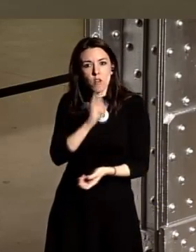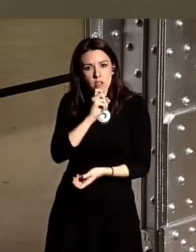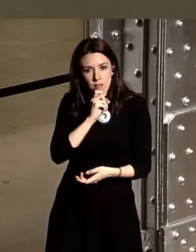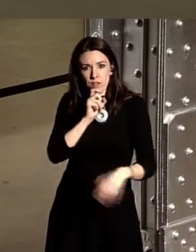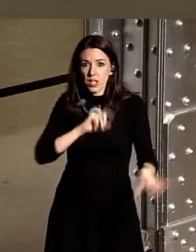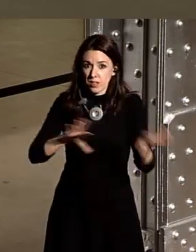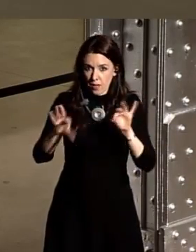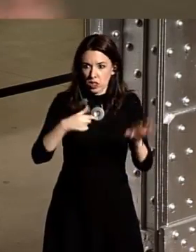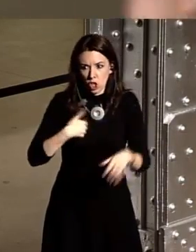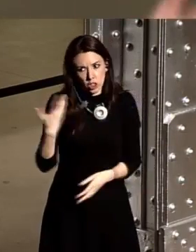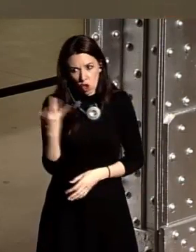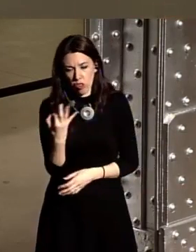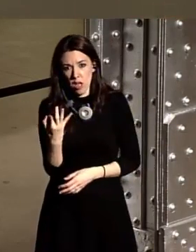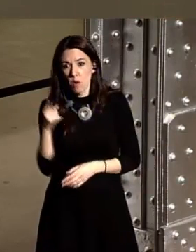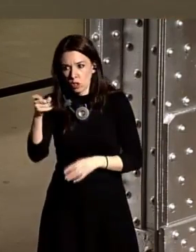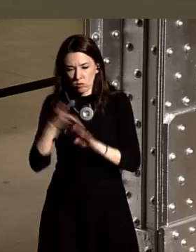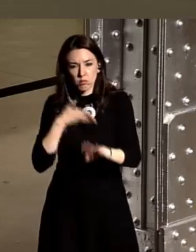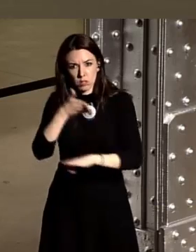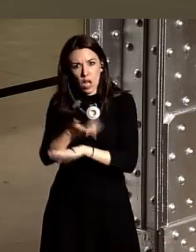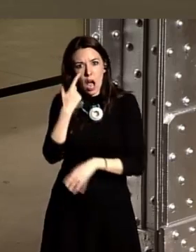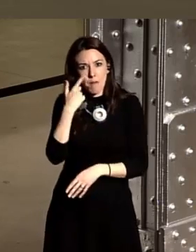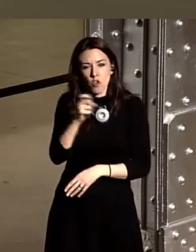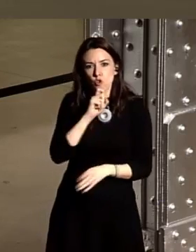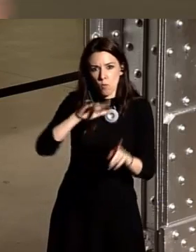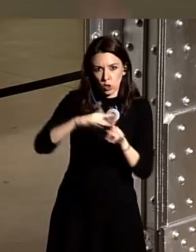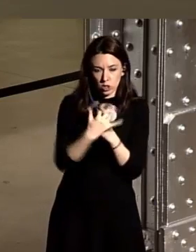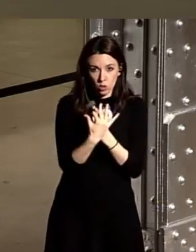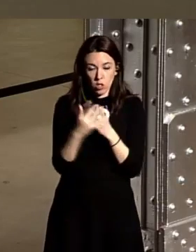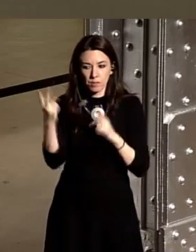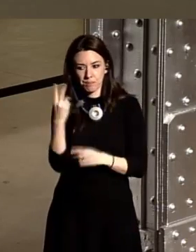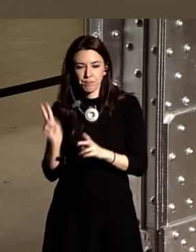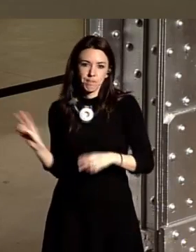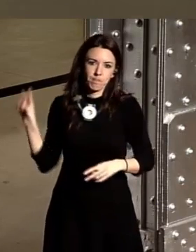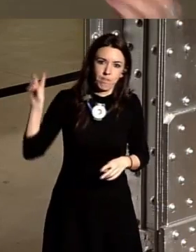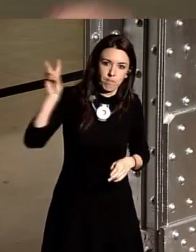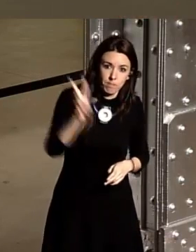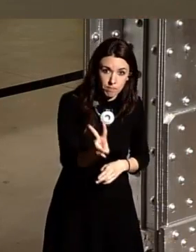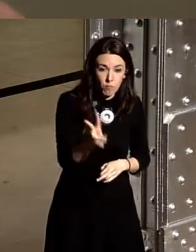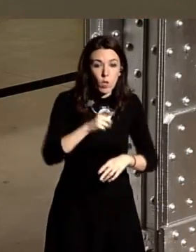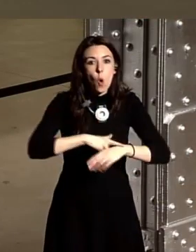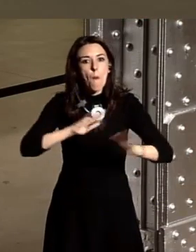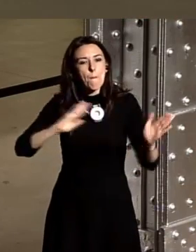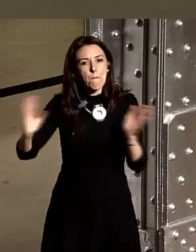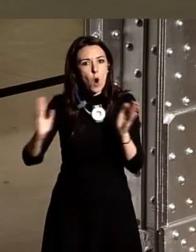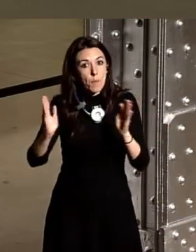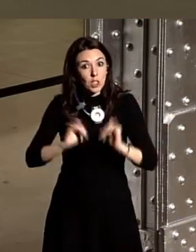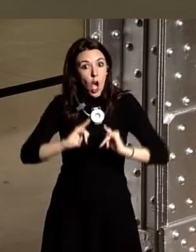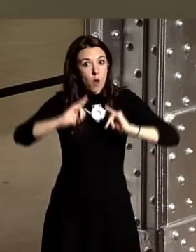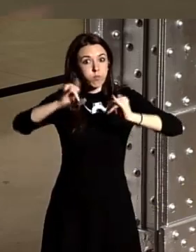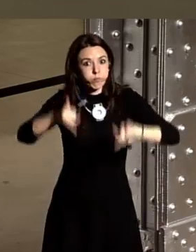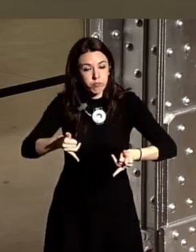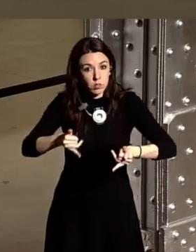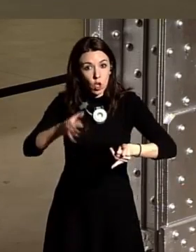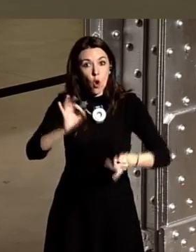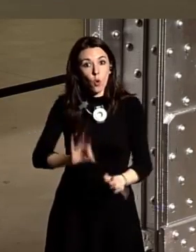que tengo que tomar. Tú vas ahí, ves cómo es la situación. Fuimos allí. El momento en que llegamos, llegó